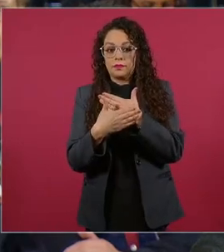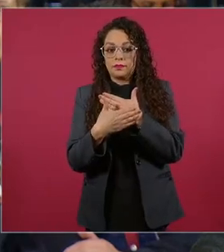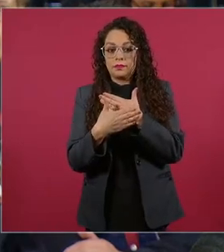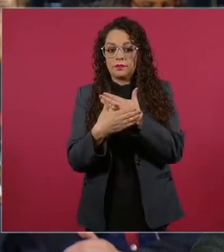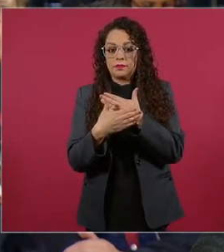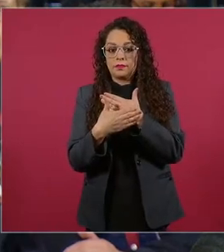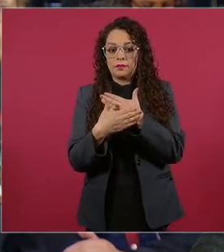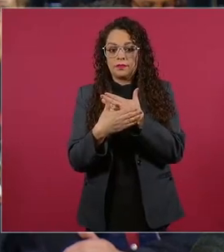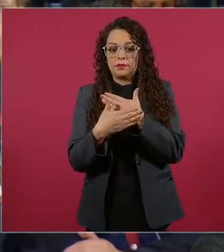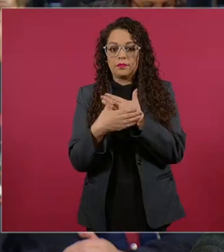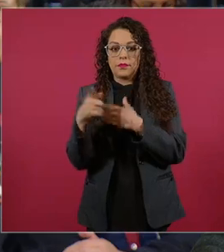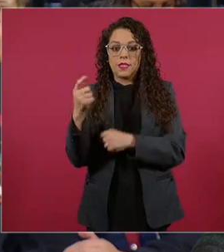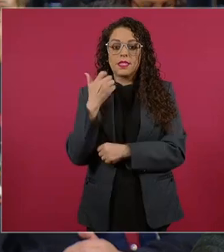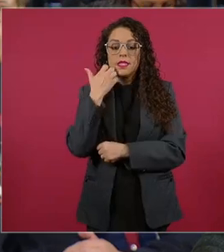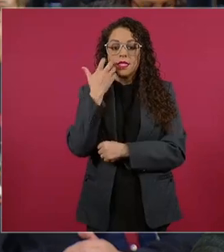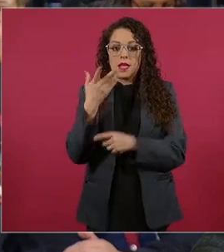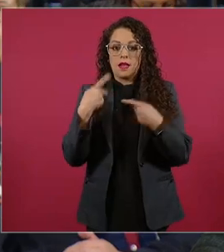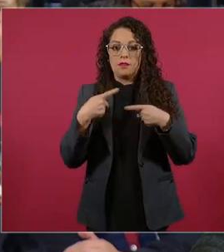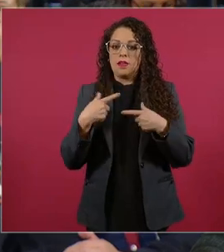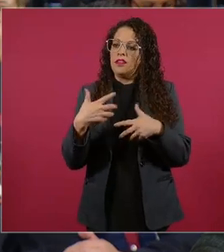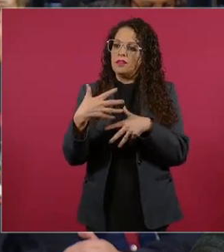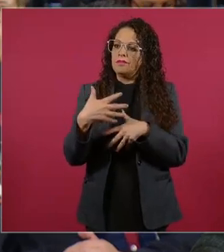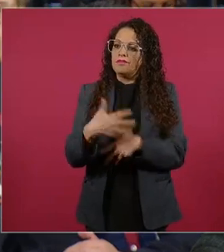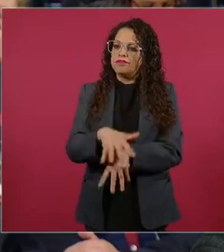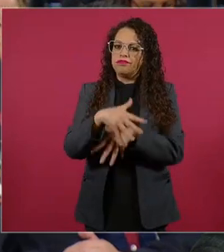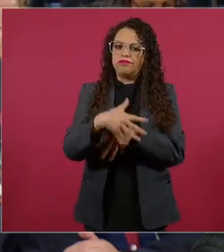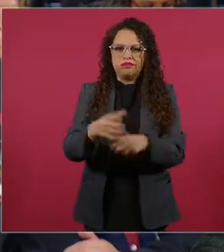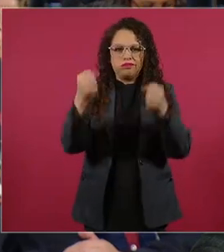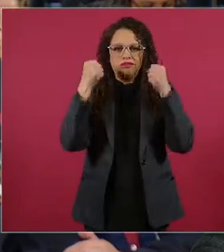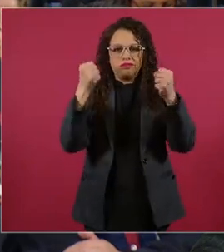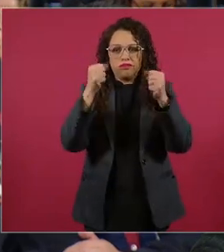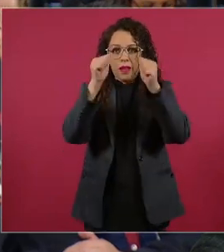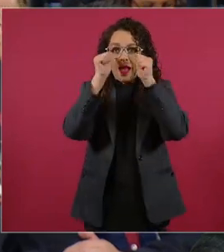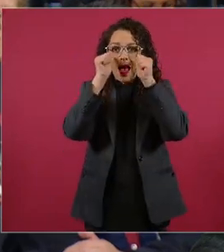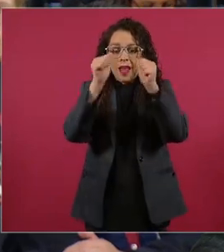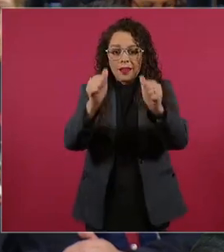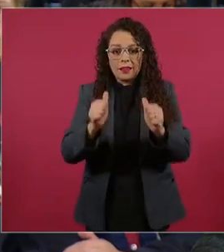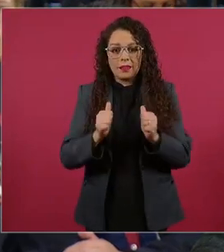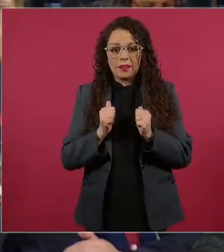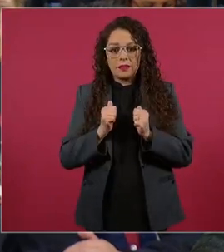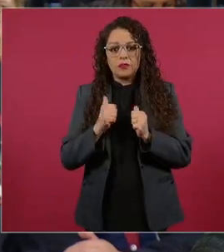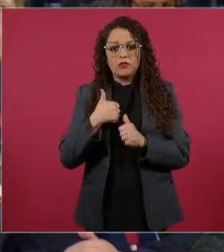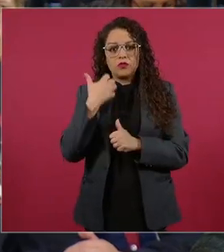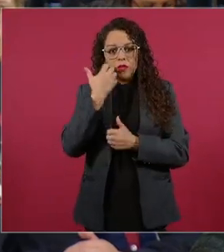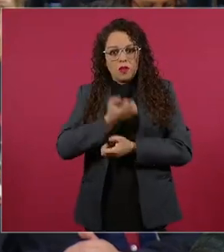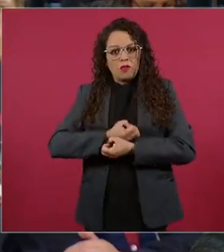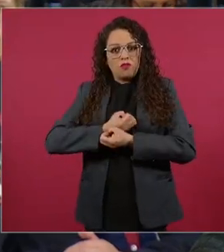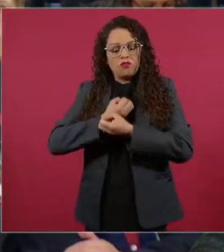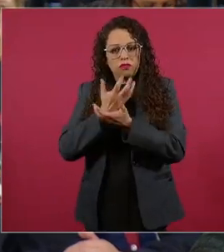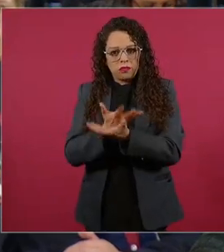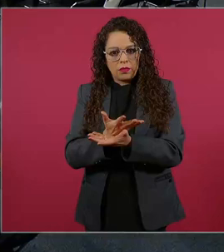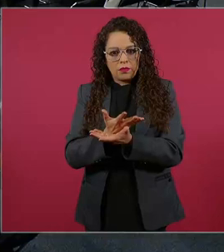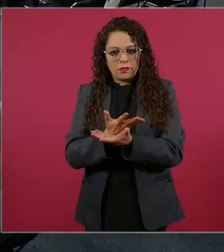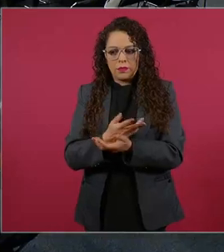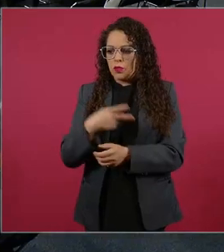manifestaciones para ser escuchados. ¿Qué puede hacer su gobierno para este